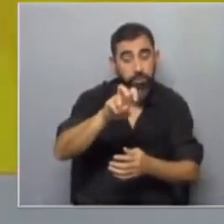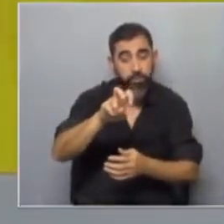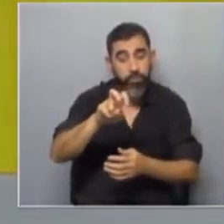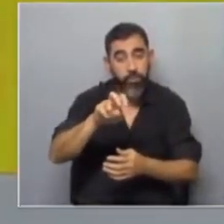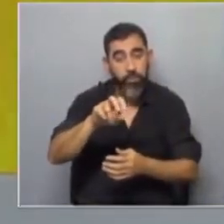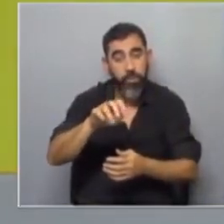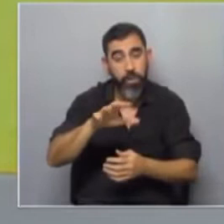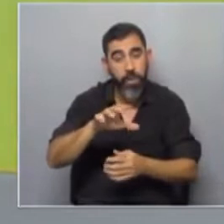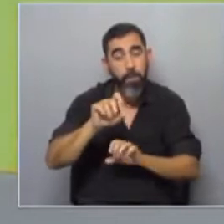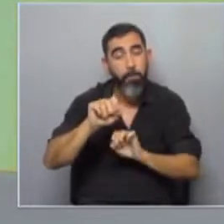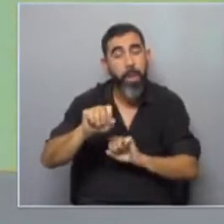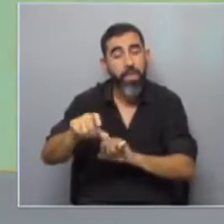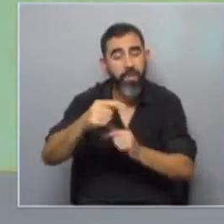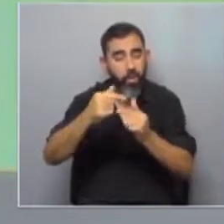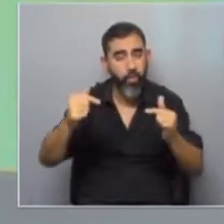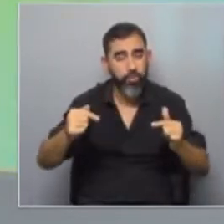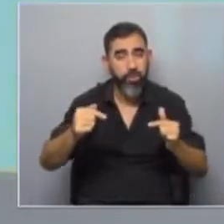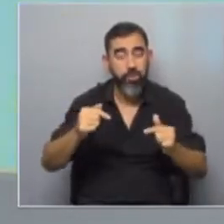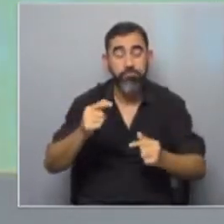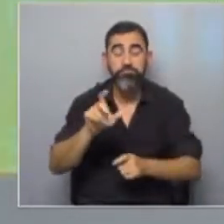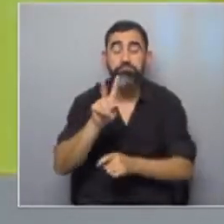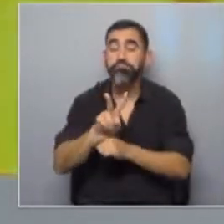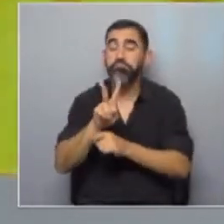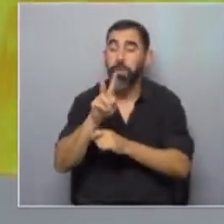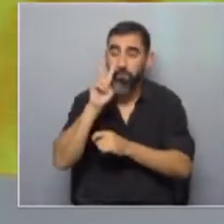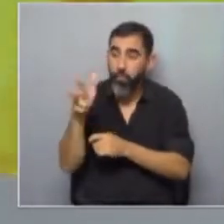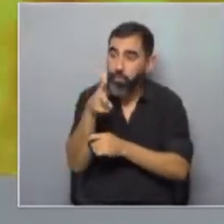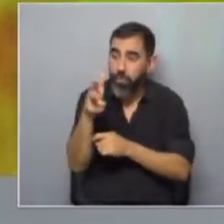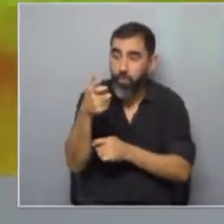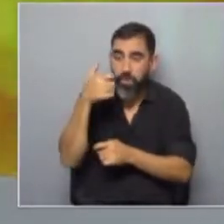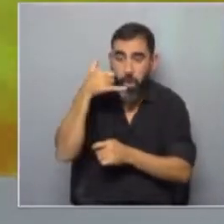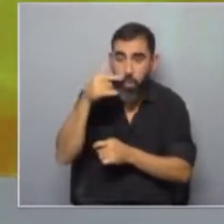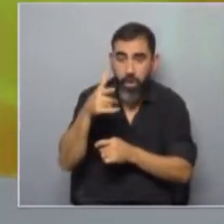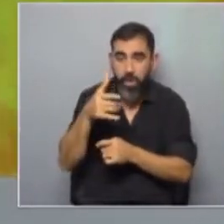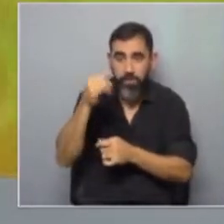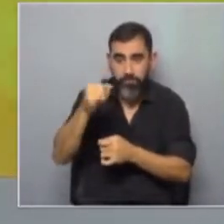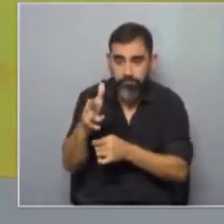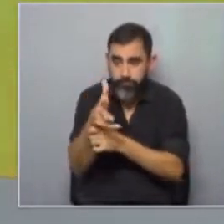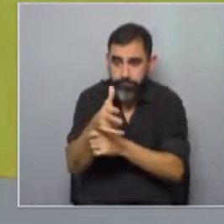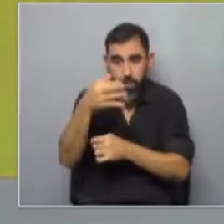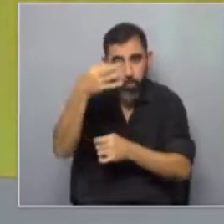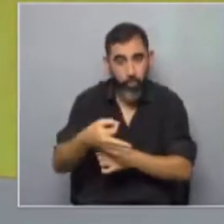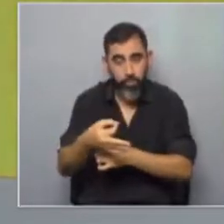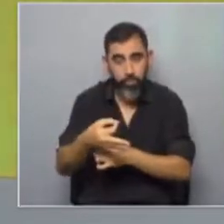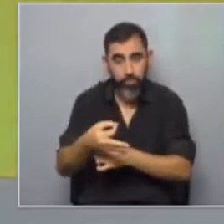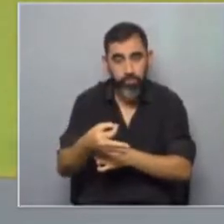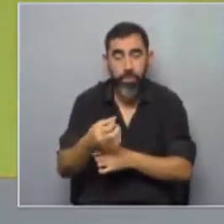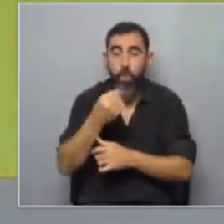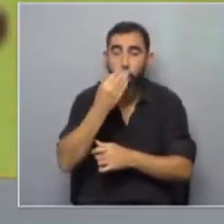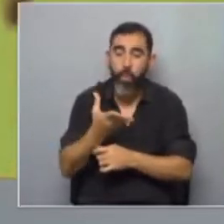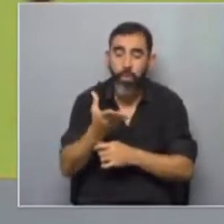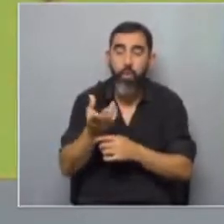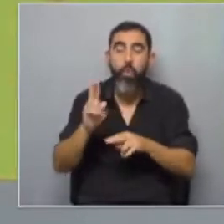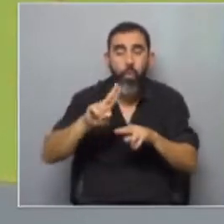pero digo, salimos a buscarlo porque Leo dijo en un momento, bueno, hay novedades, hay cosas nuevas, vamos a salir a buscarlo de vuelta. Fracasemos de vuelta, básicamente, Claro. fue lo que nos quiso decir